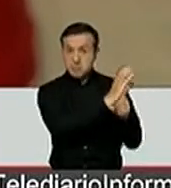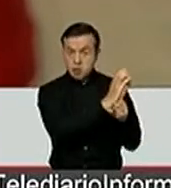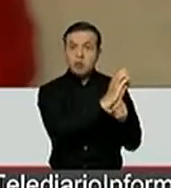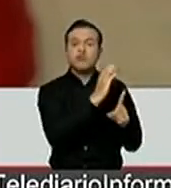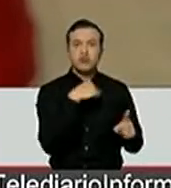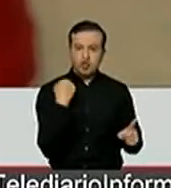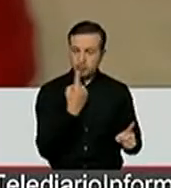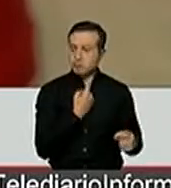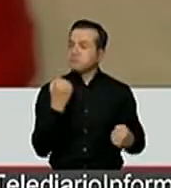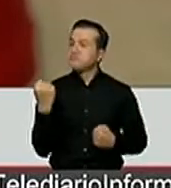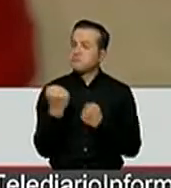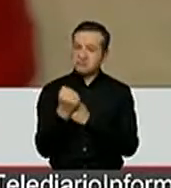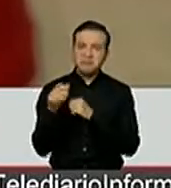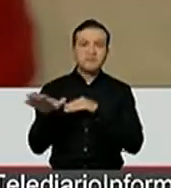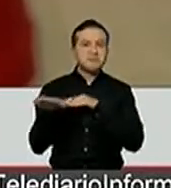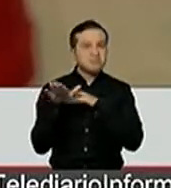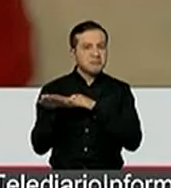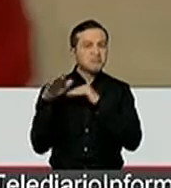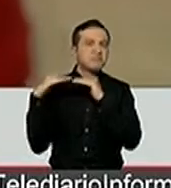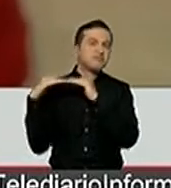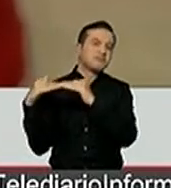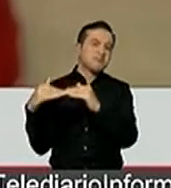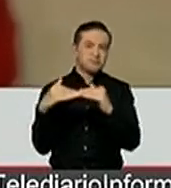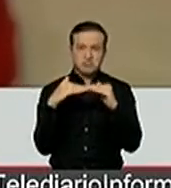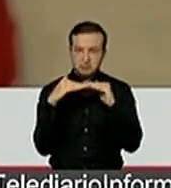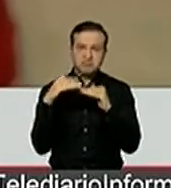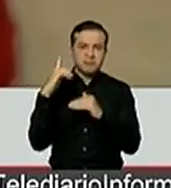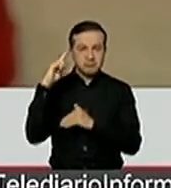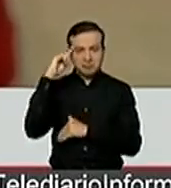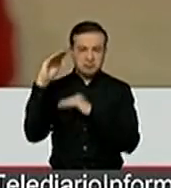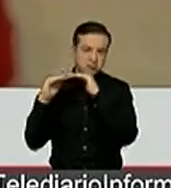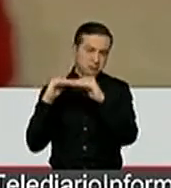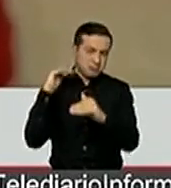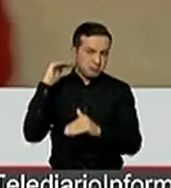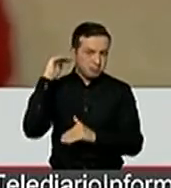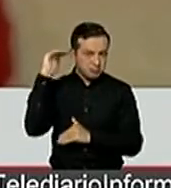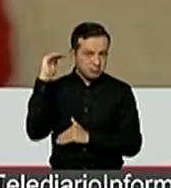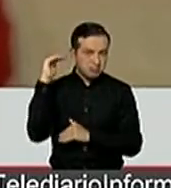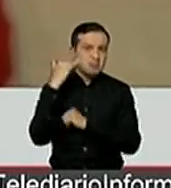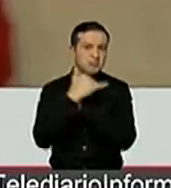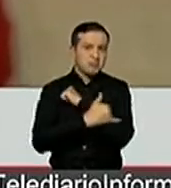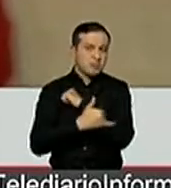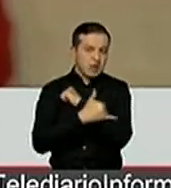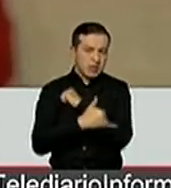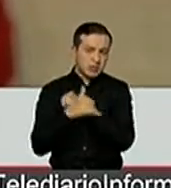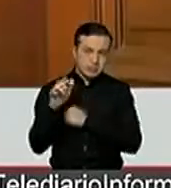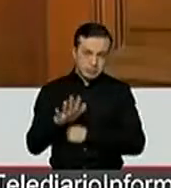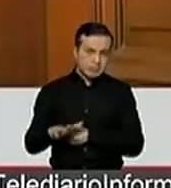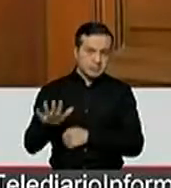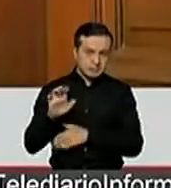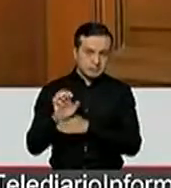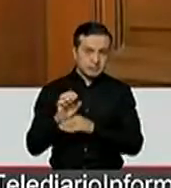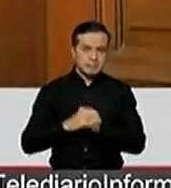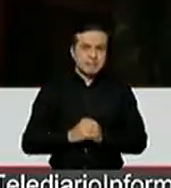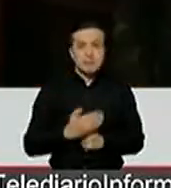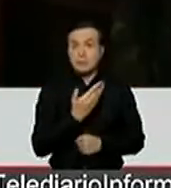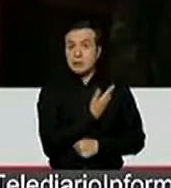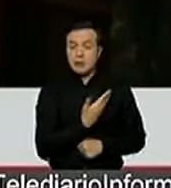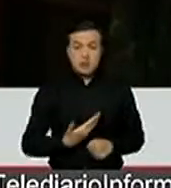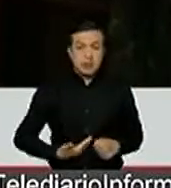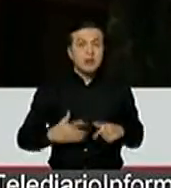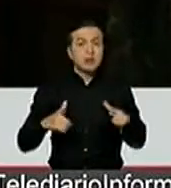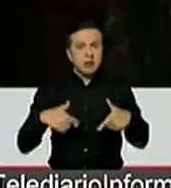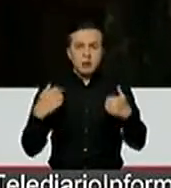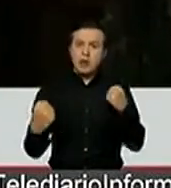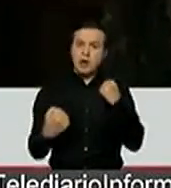apoyo y respaldo a la democracia, el Estado de Derecho del pueblo de Ecuador. El presidente Lenín Moreno ha recibido